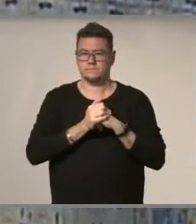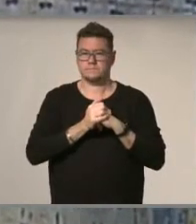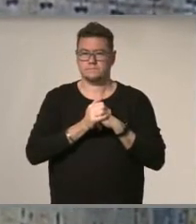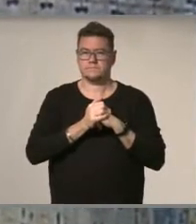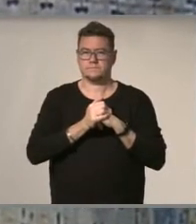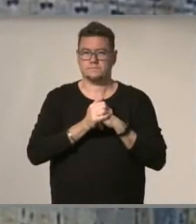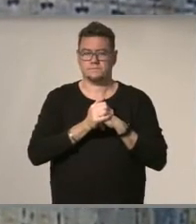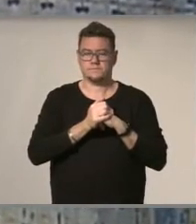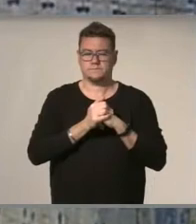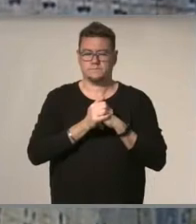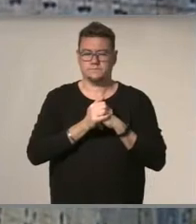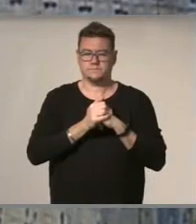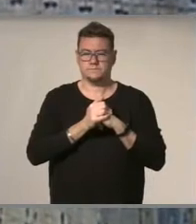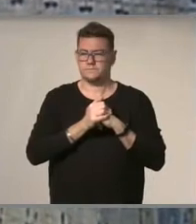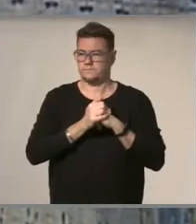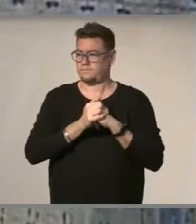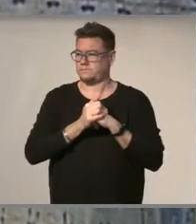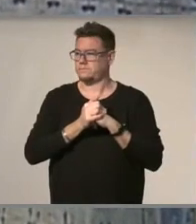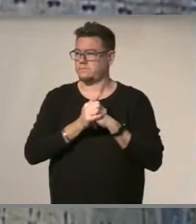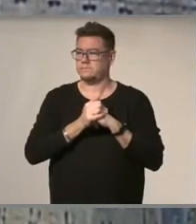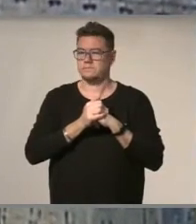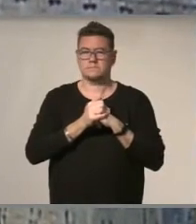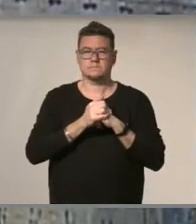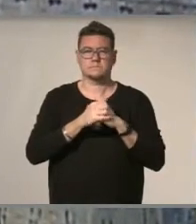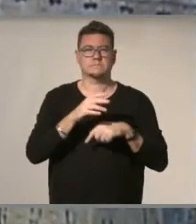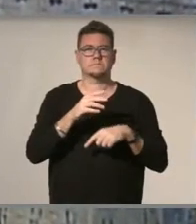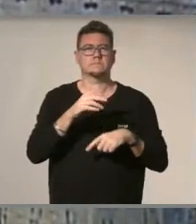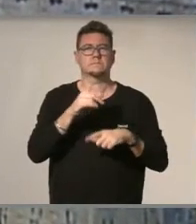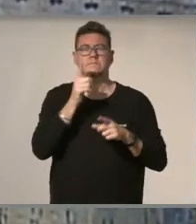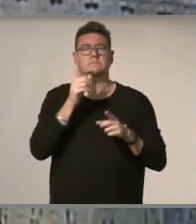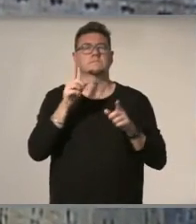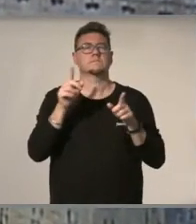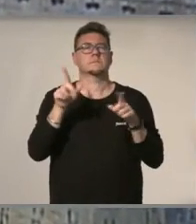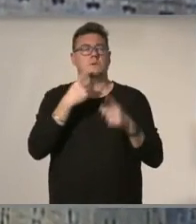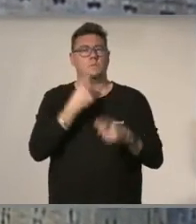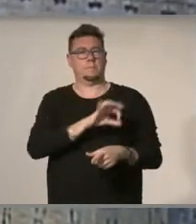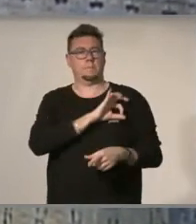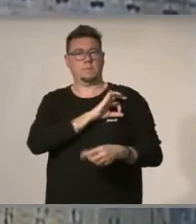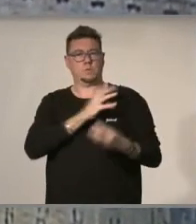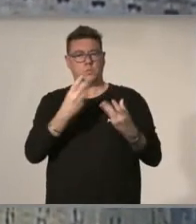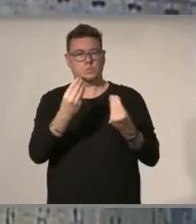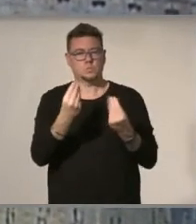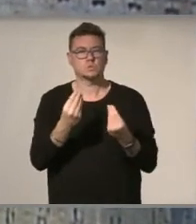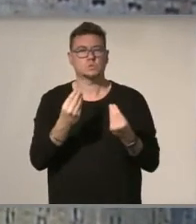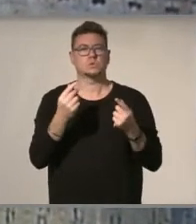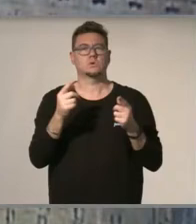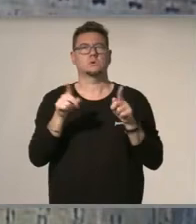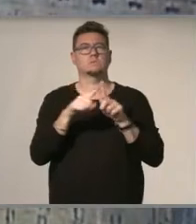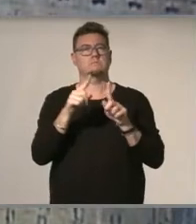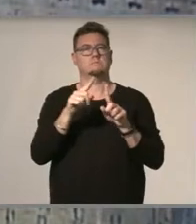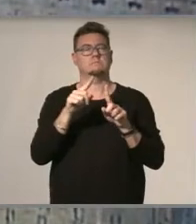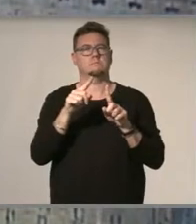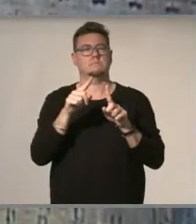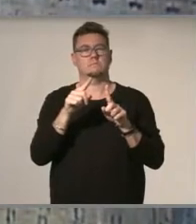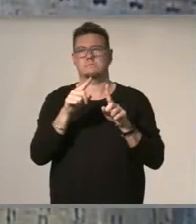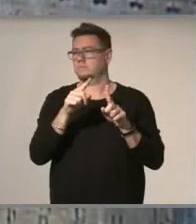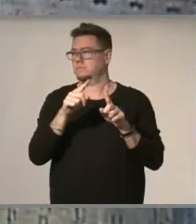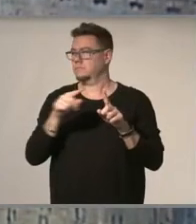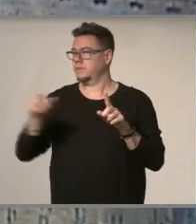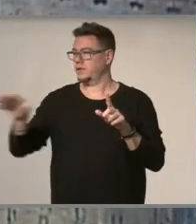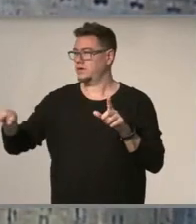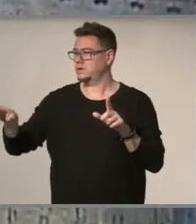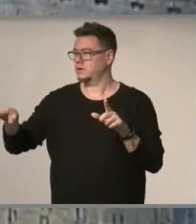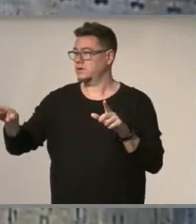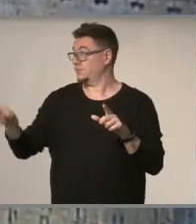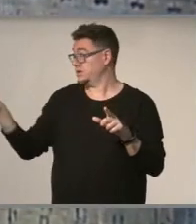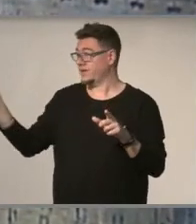nunca los españoles os agradeceremos lo suficiente, por muchos premios que se concedan, que habéis velado a nuestros seres queridos cuando nosotros no podíamos